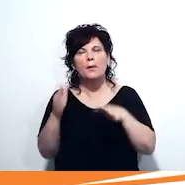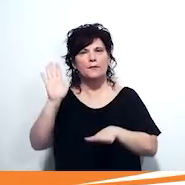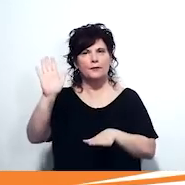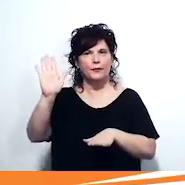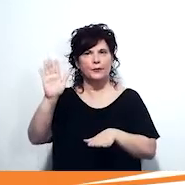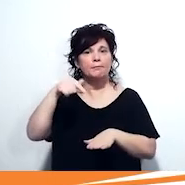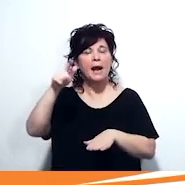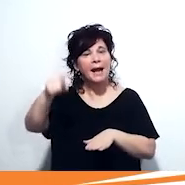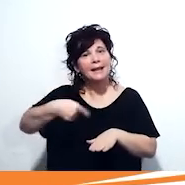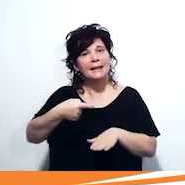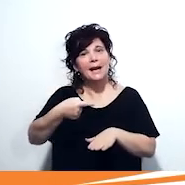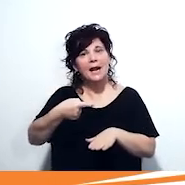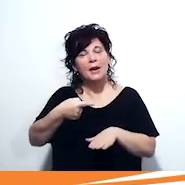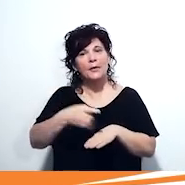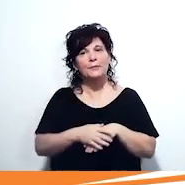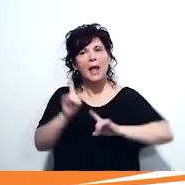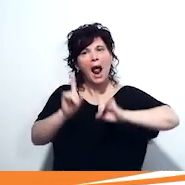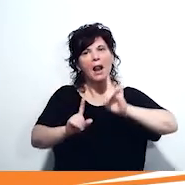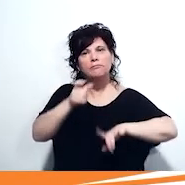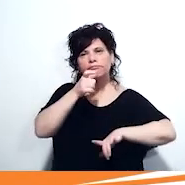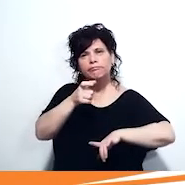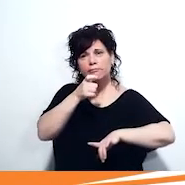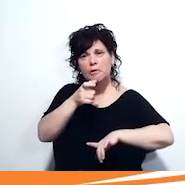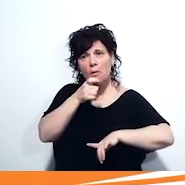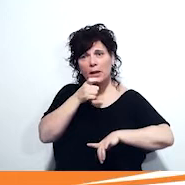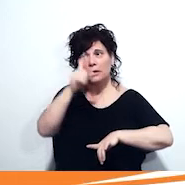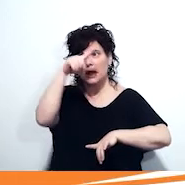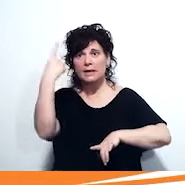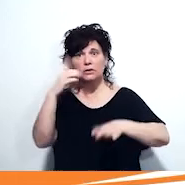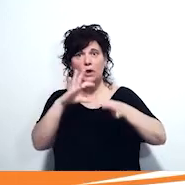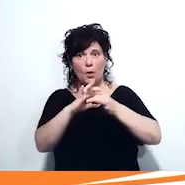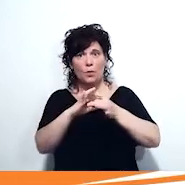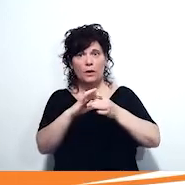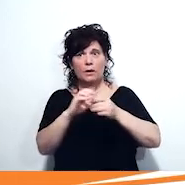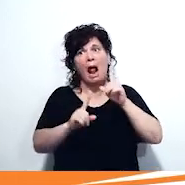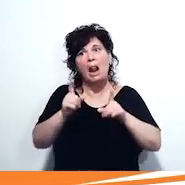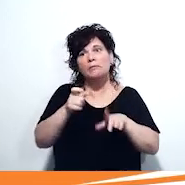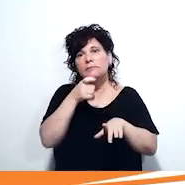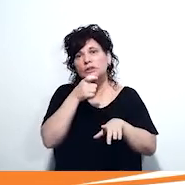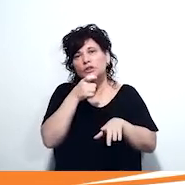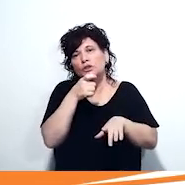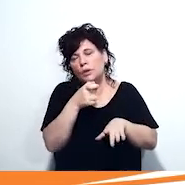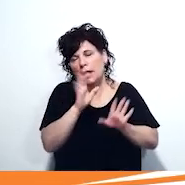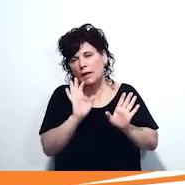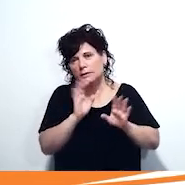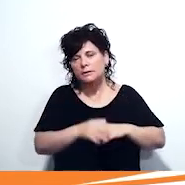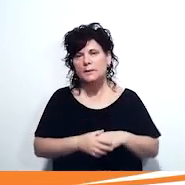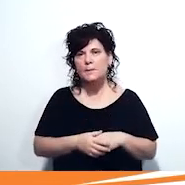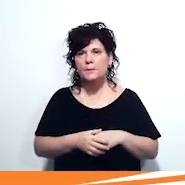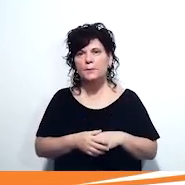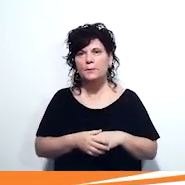futuro, ¿no? Acá les traigo algunos comentarios, tanto de Naciones Unidas, algunas sugerencias